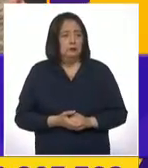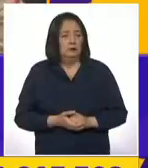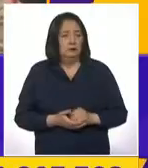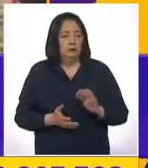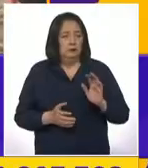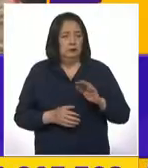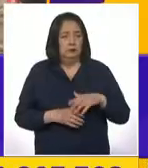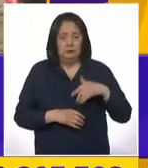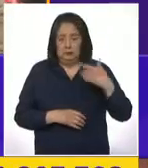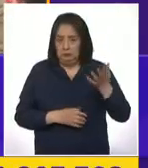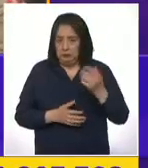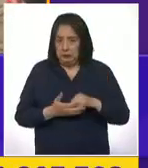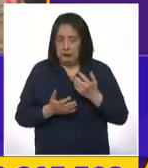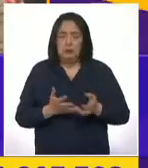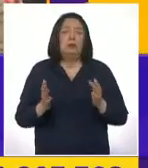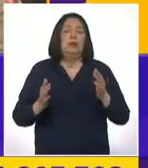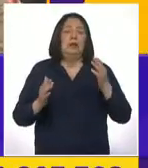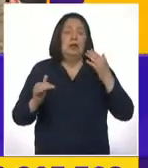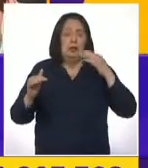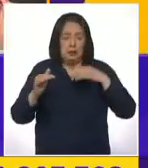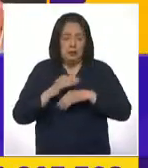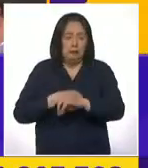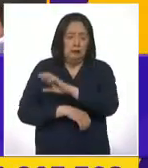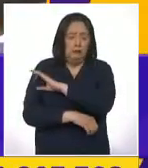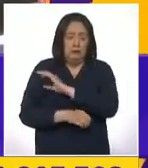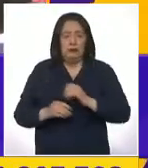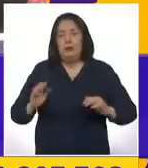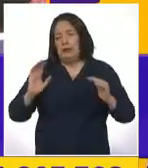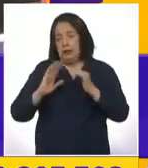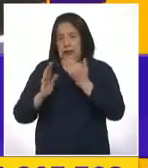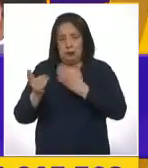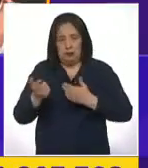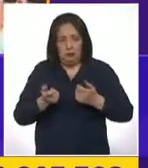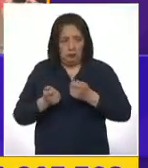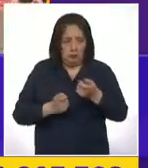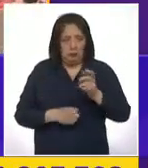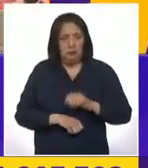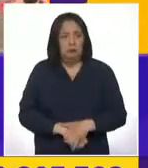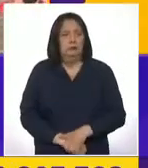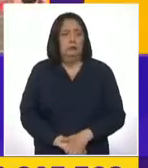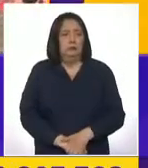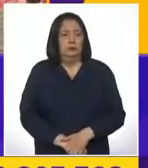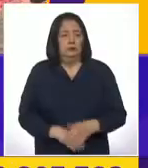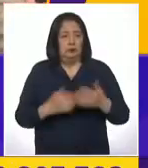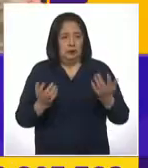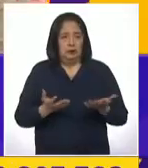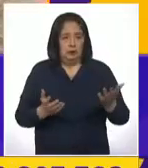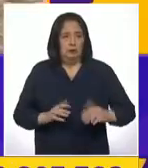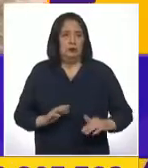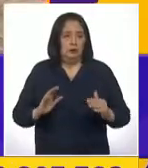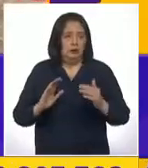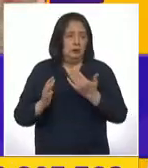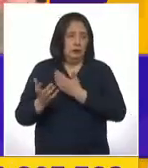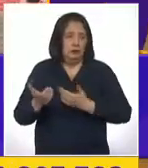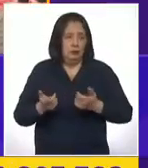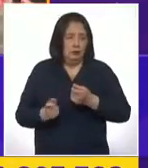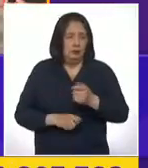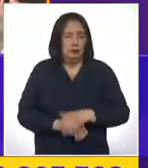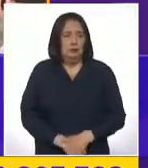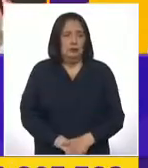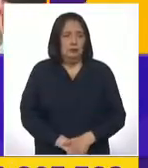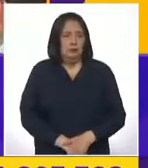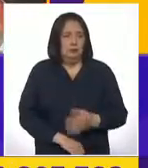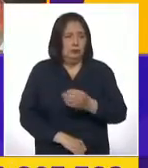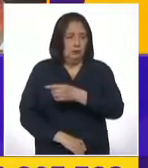la intervención, el allanamiento que se ha dado ayer, Fátima, en la residencia aquí en Palacio de Gobierno, porque hay